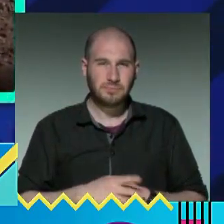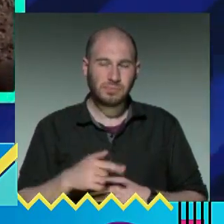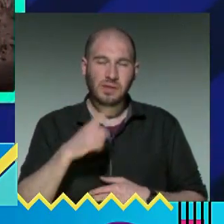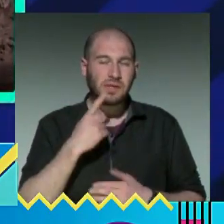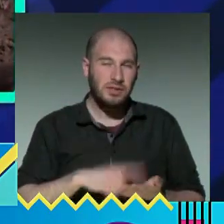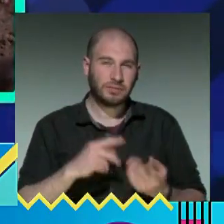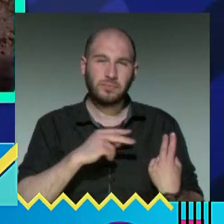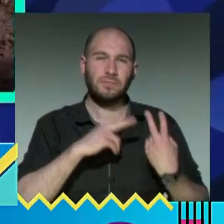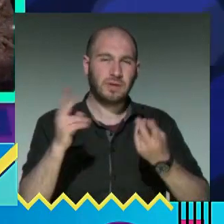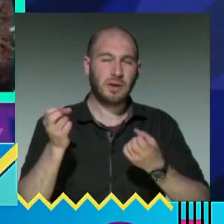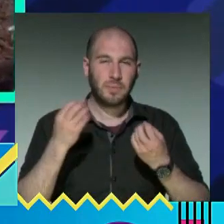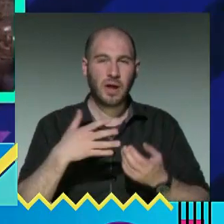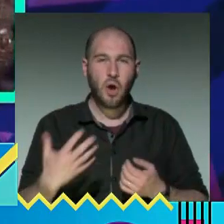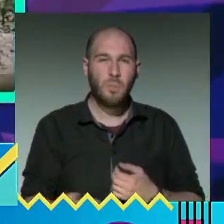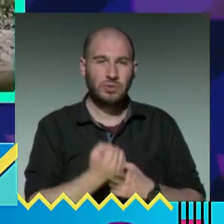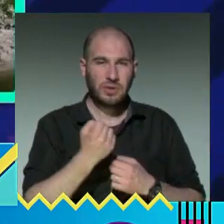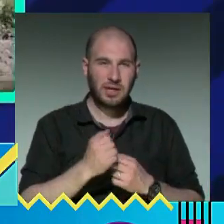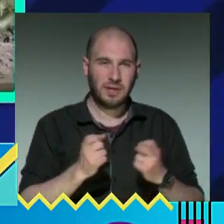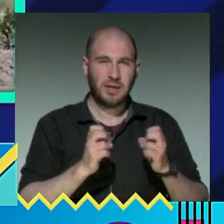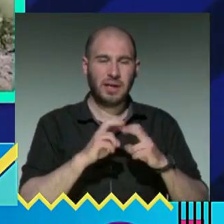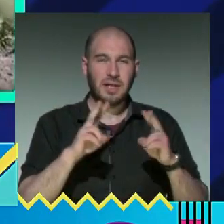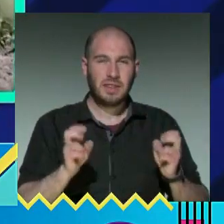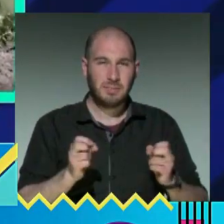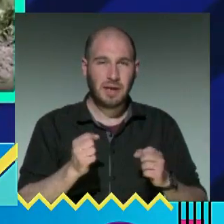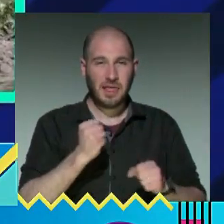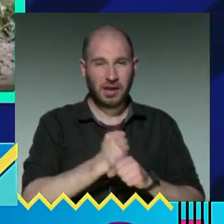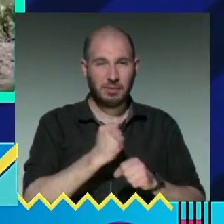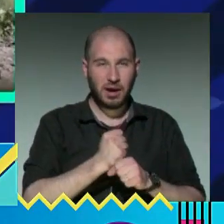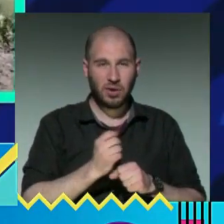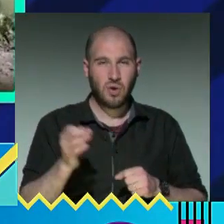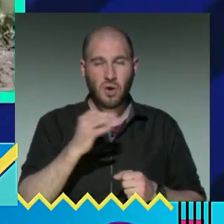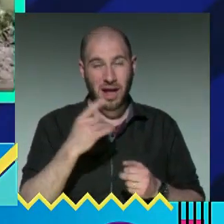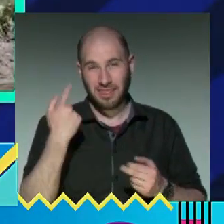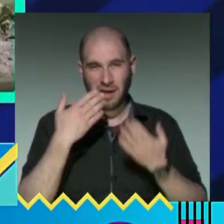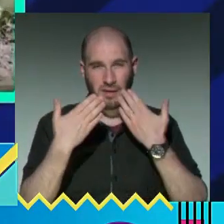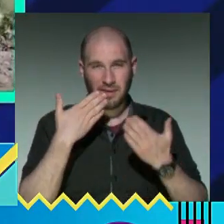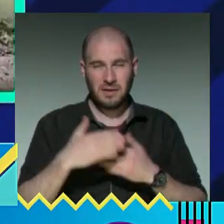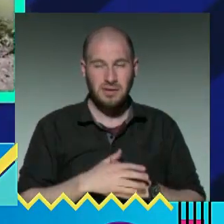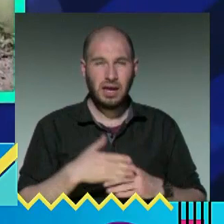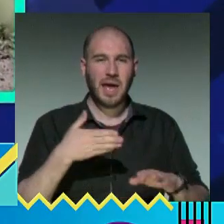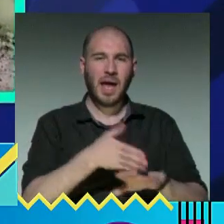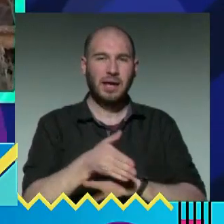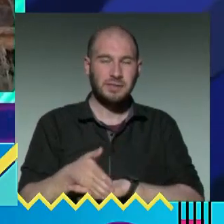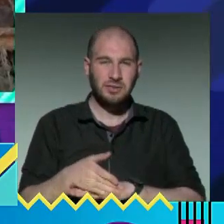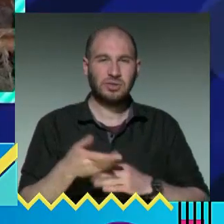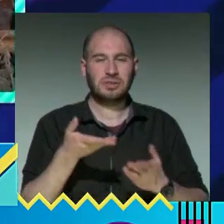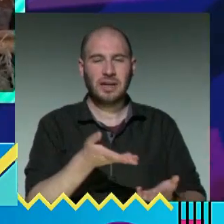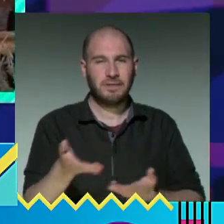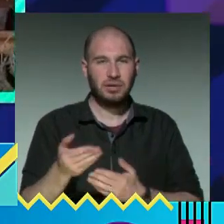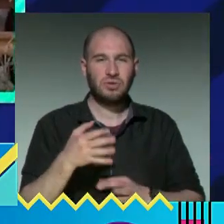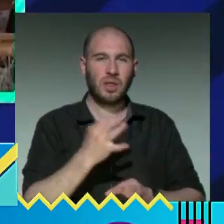emigrar porque las oportunidades en términos laborales o, como conversamos, el acceso a